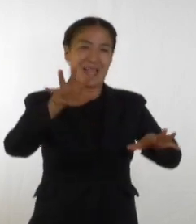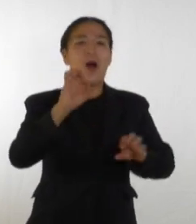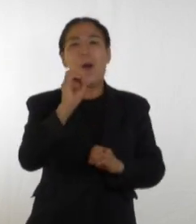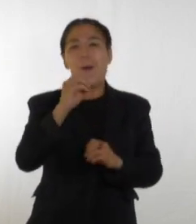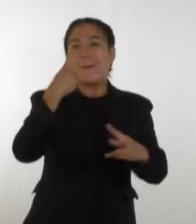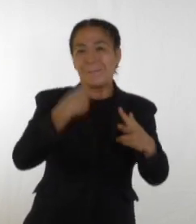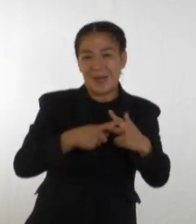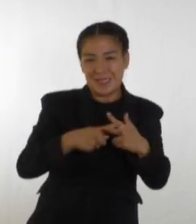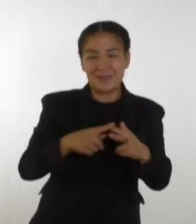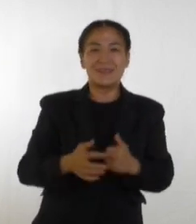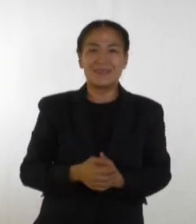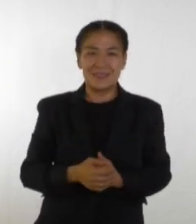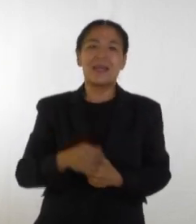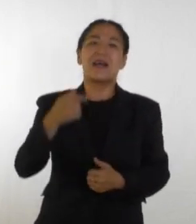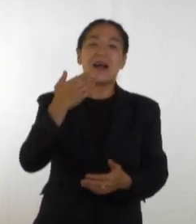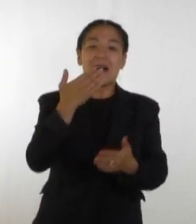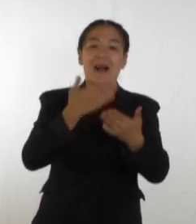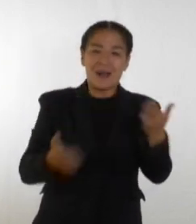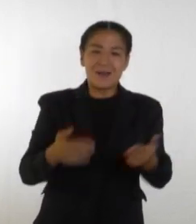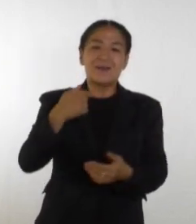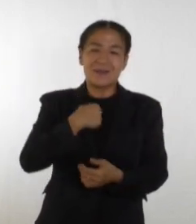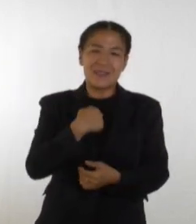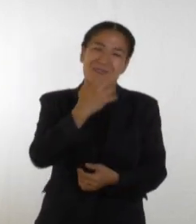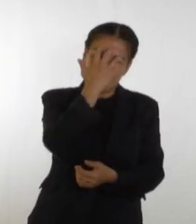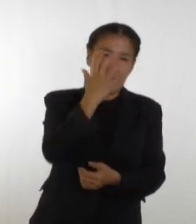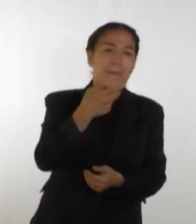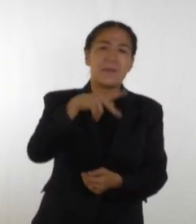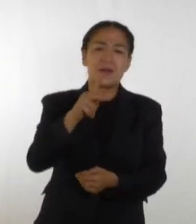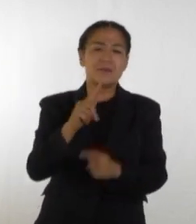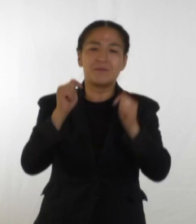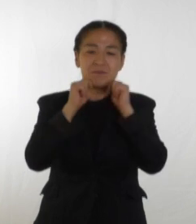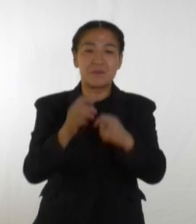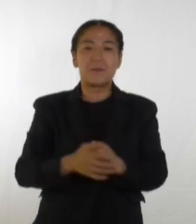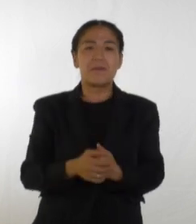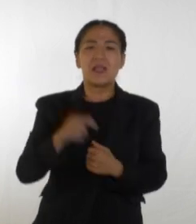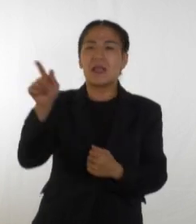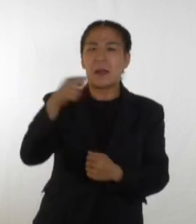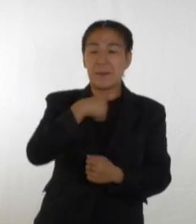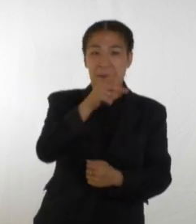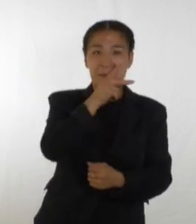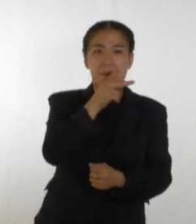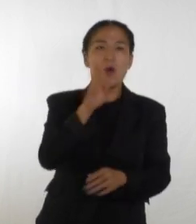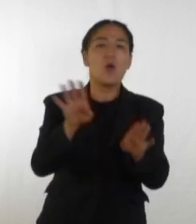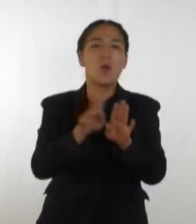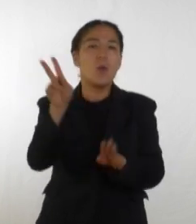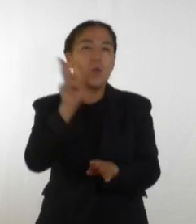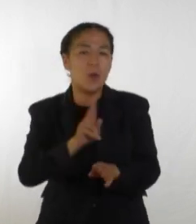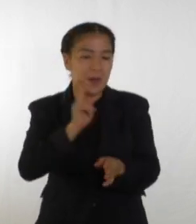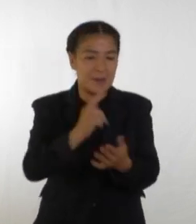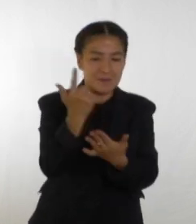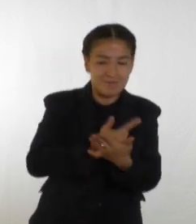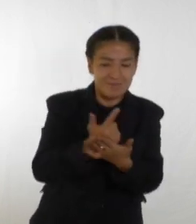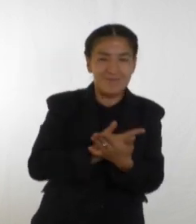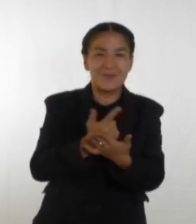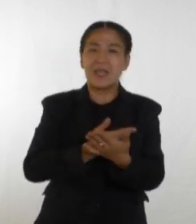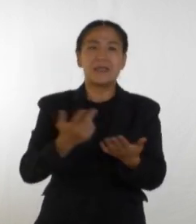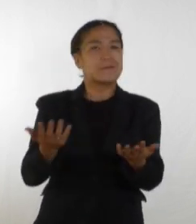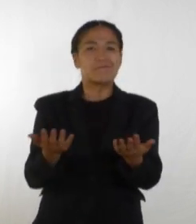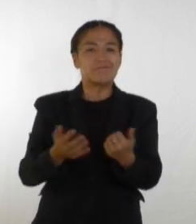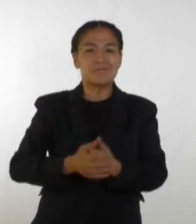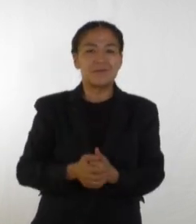no se me da vergüenza, pero es verdad. Pero a mi papá nunca le gustó la probabilidad. Yo creo que